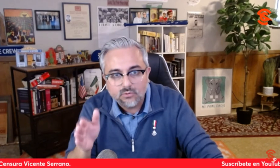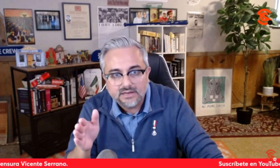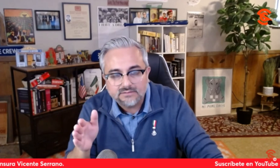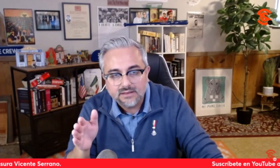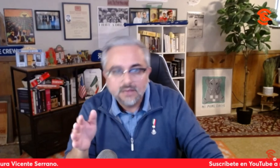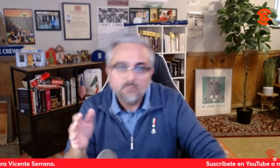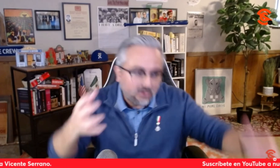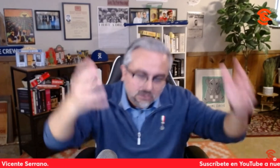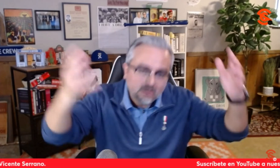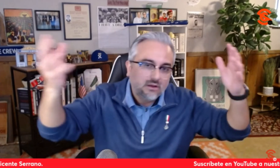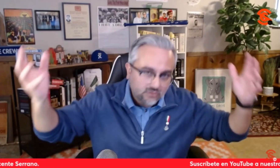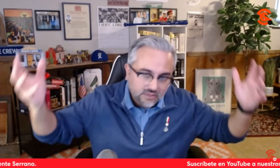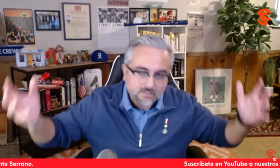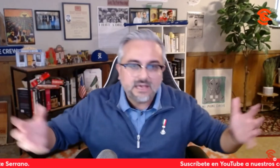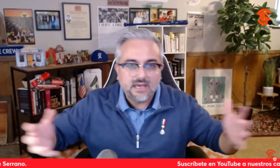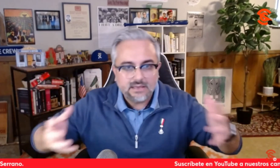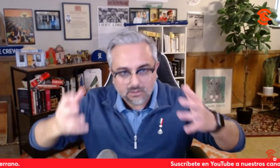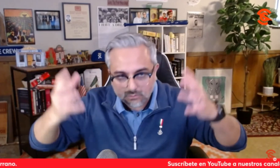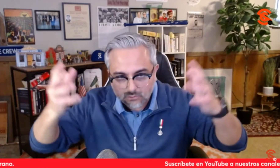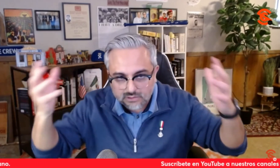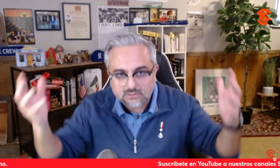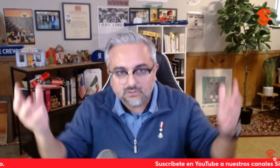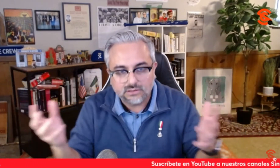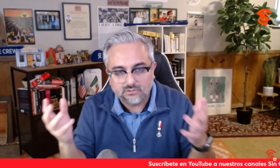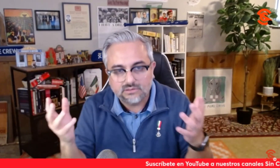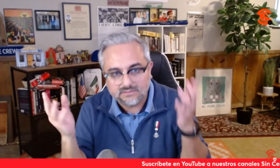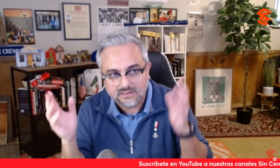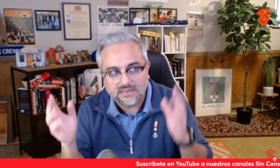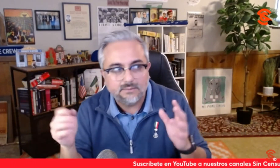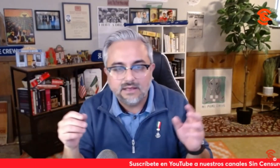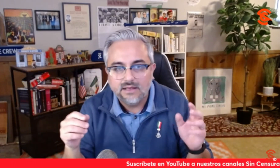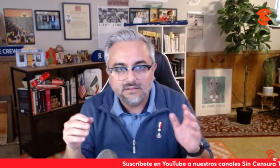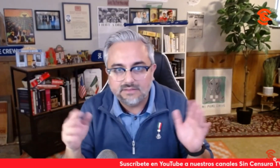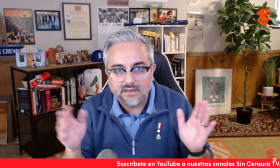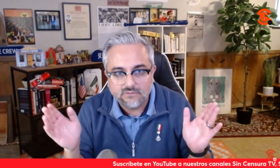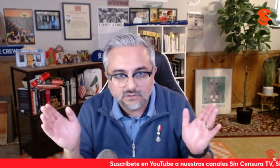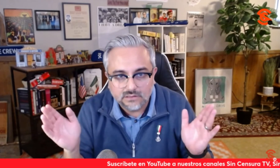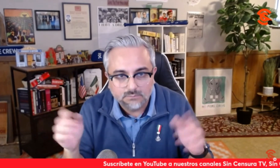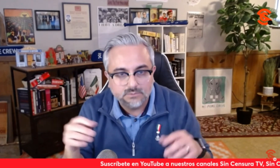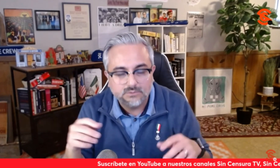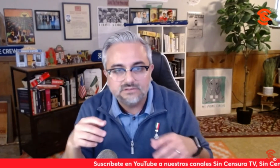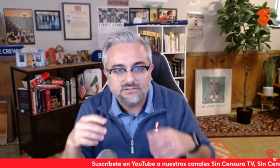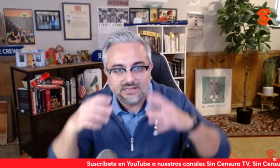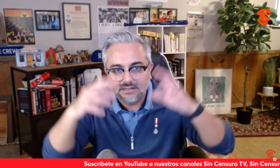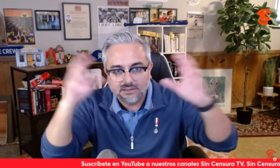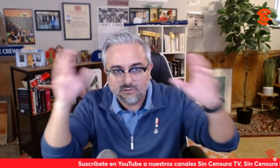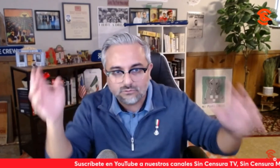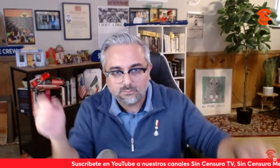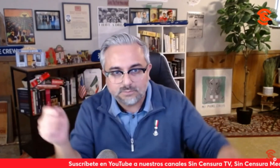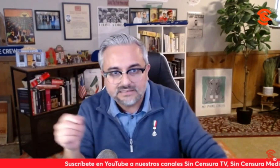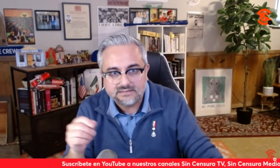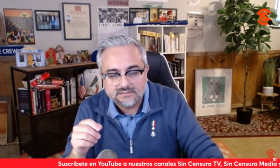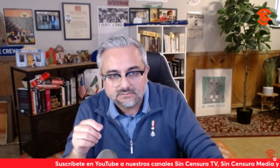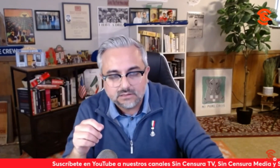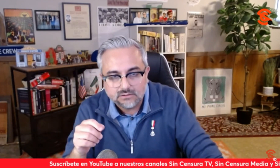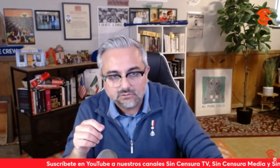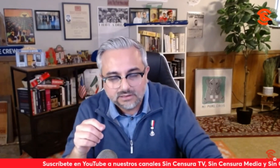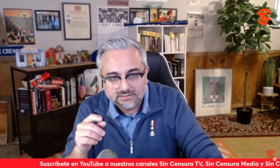y el lunes, pero todavía hay algunos sitios en los que se celebra The Day of Columbus y siguen teniendo sus